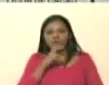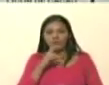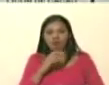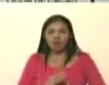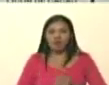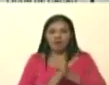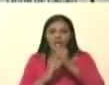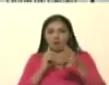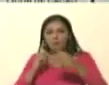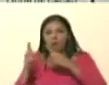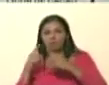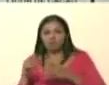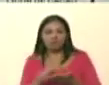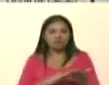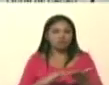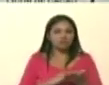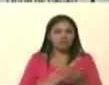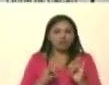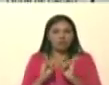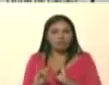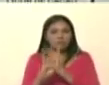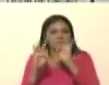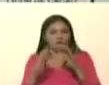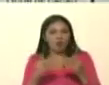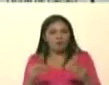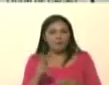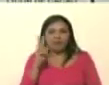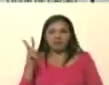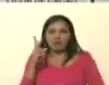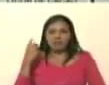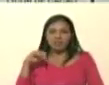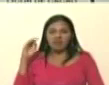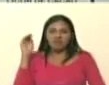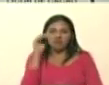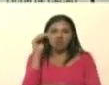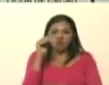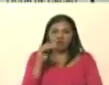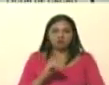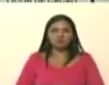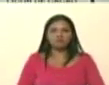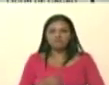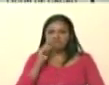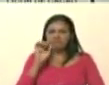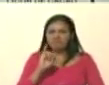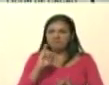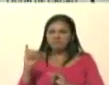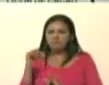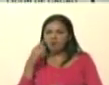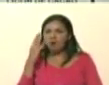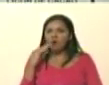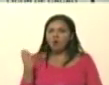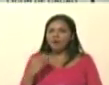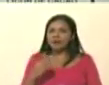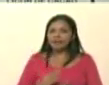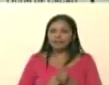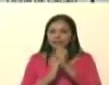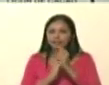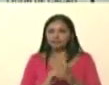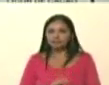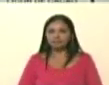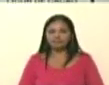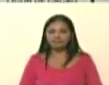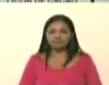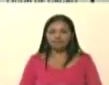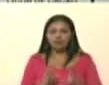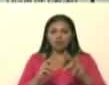político renovador venezuela tiene futuro fíjense ustedes este joven líder del llano venezolano